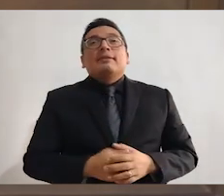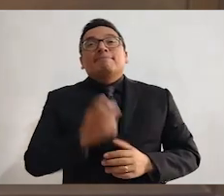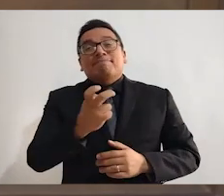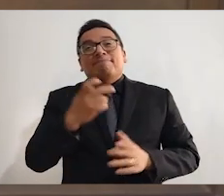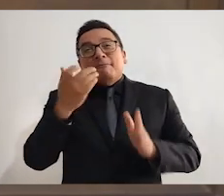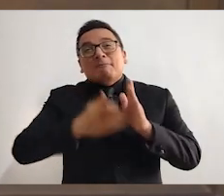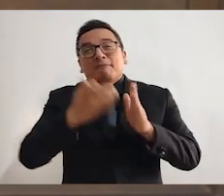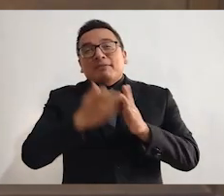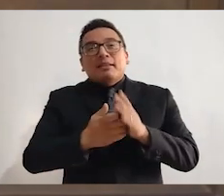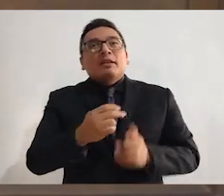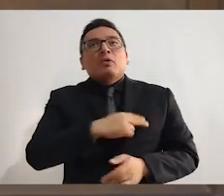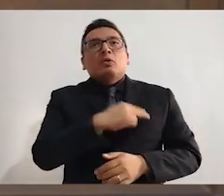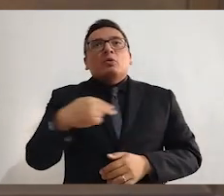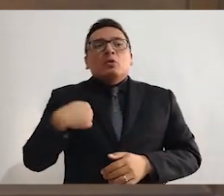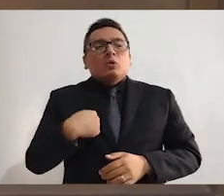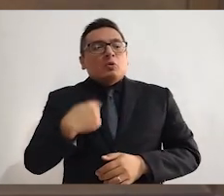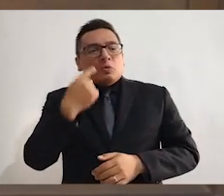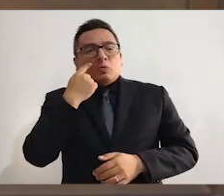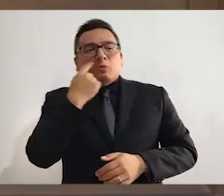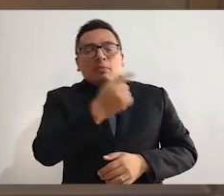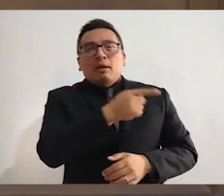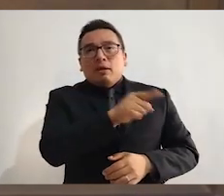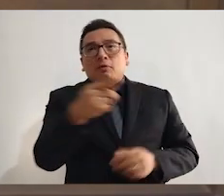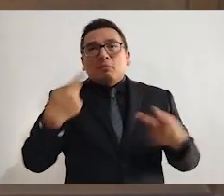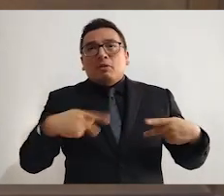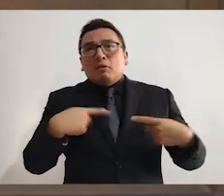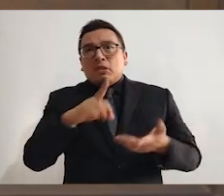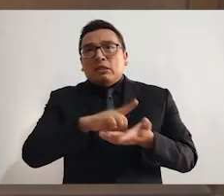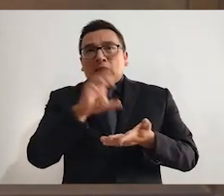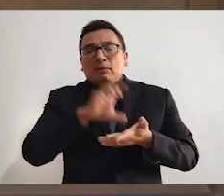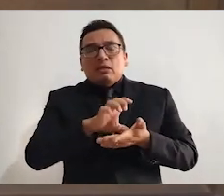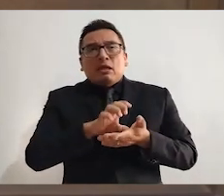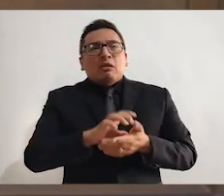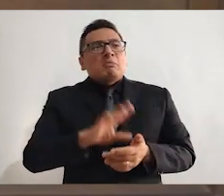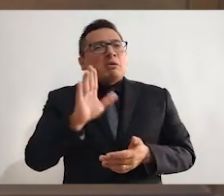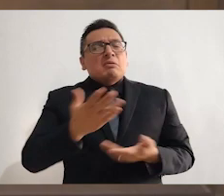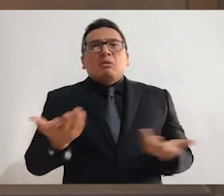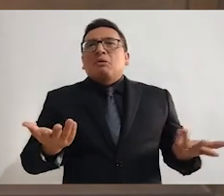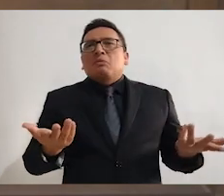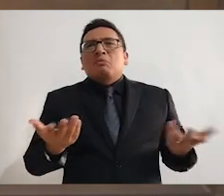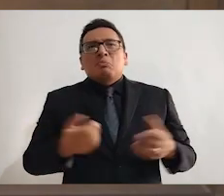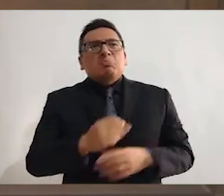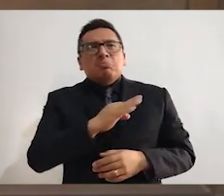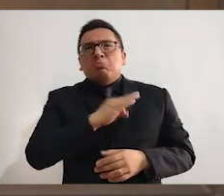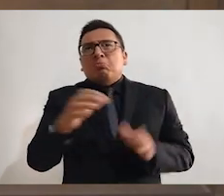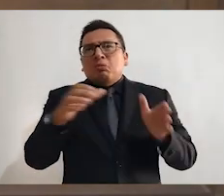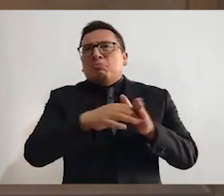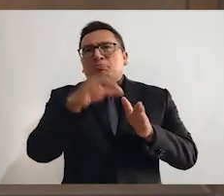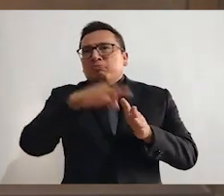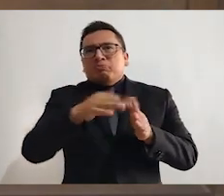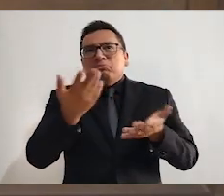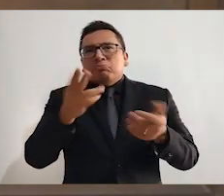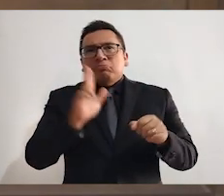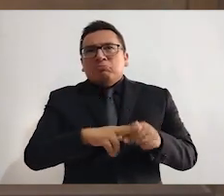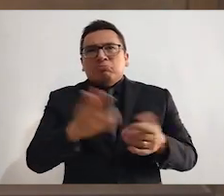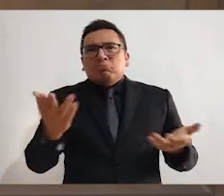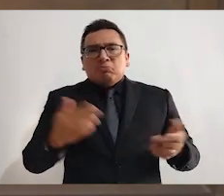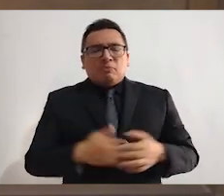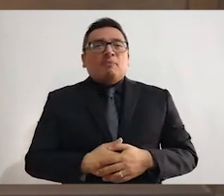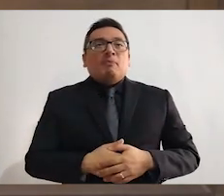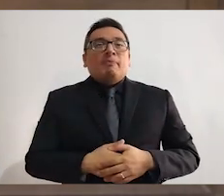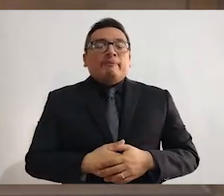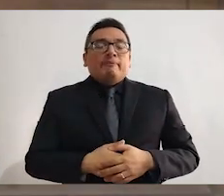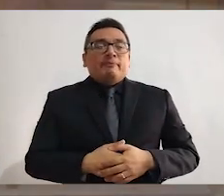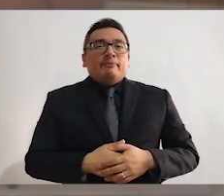cotidiana, que las personas con capacidades diferentes puedan ir a votar. Y sobre todo también se rompe algo